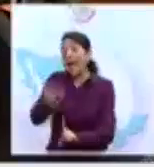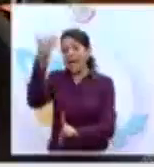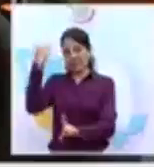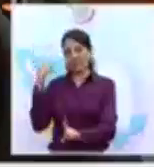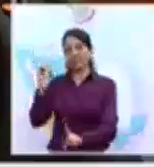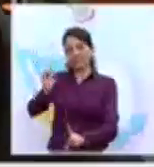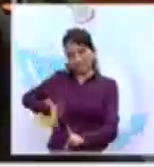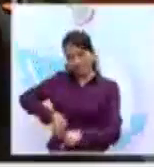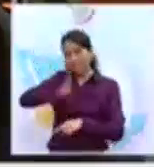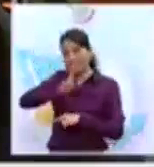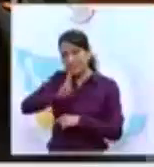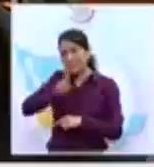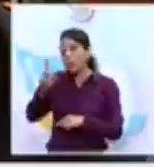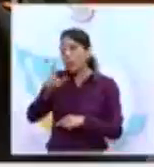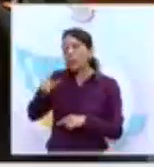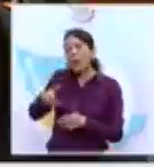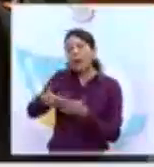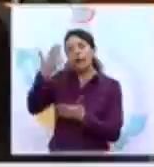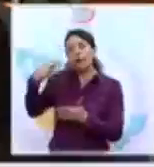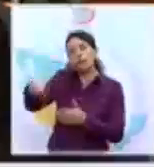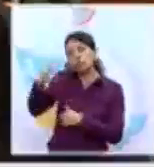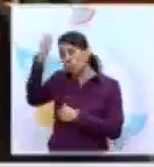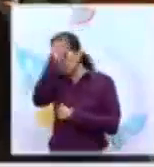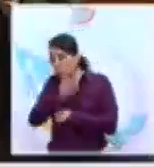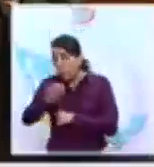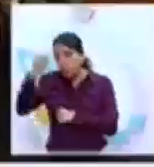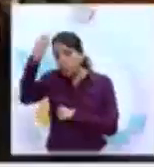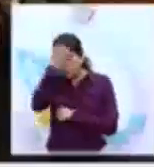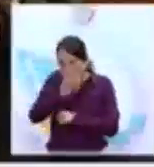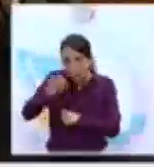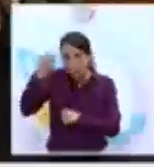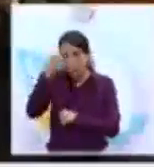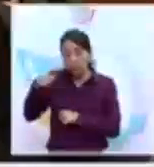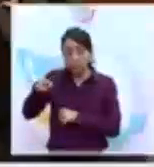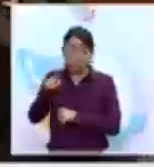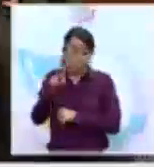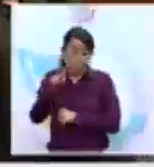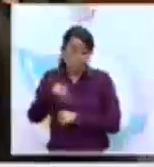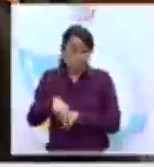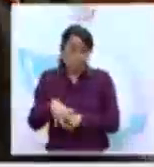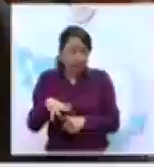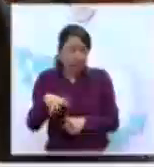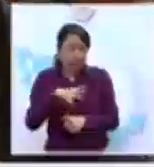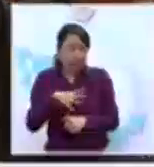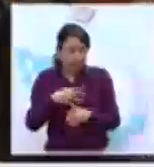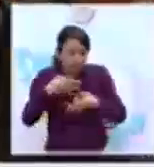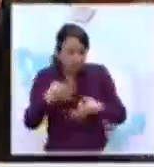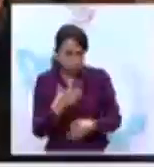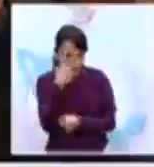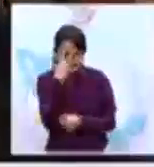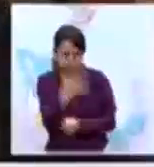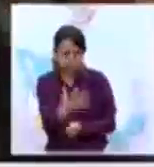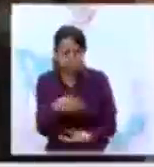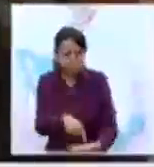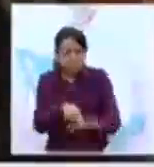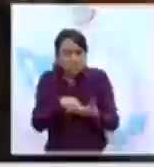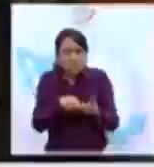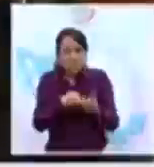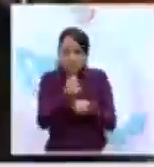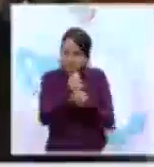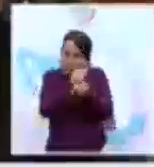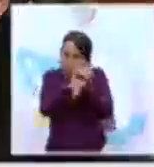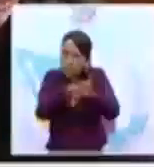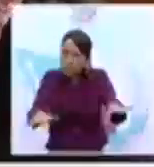tareas finales de evaluación teníamos la garantía de la seriedad del dato, ¿no? Del dato duro, del dato